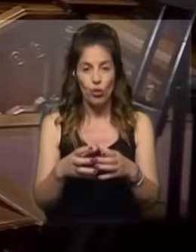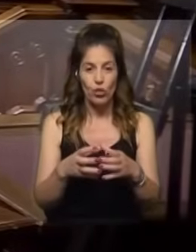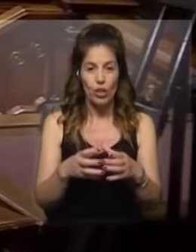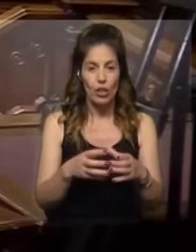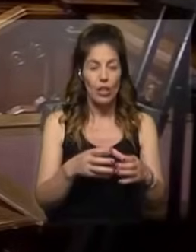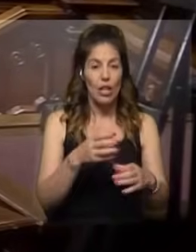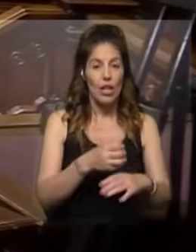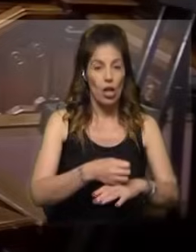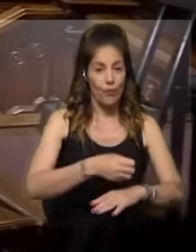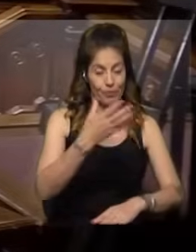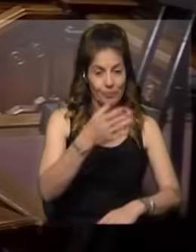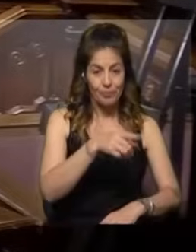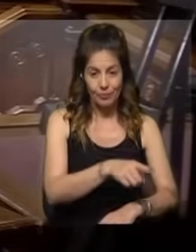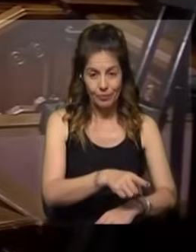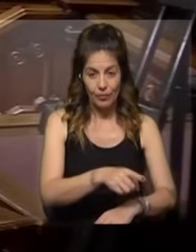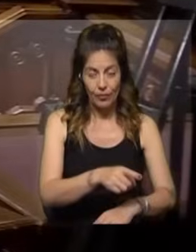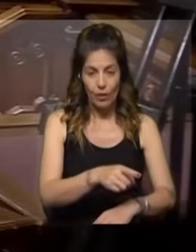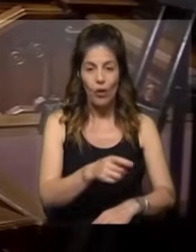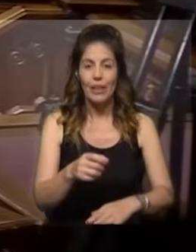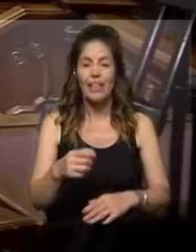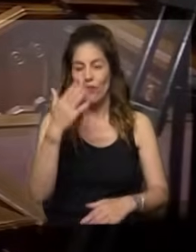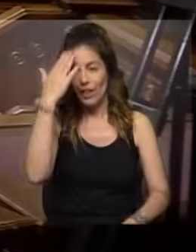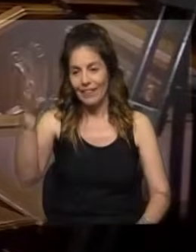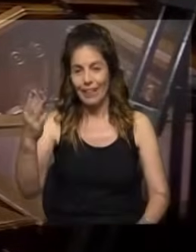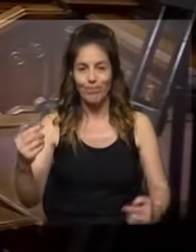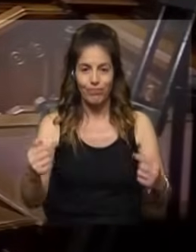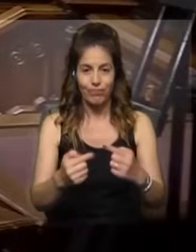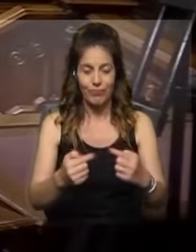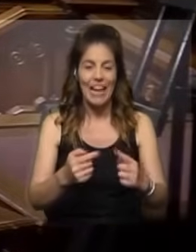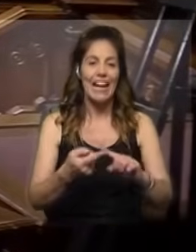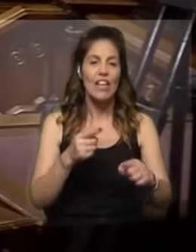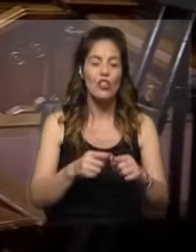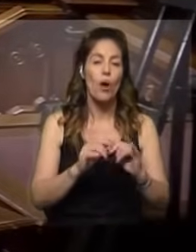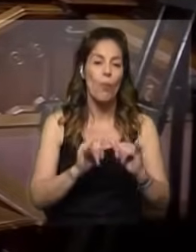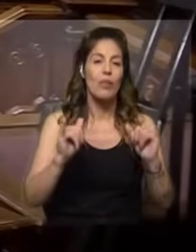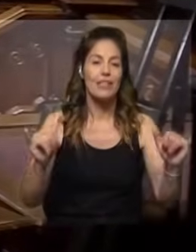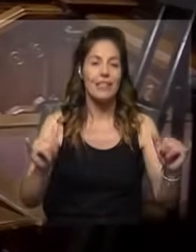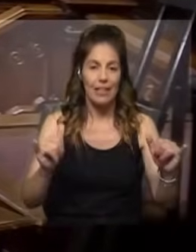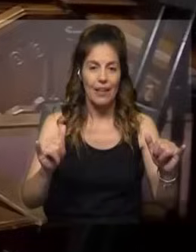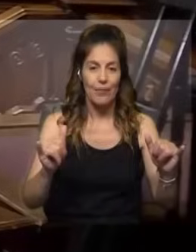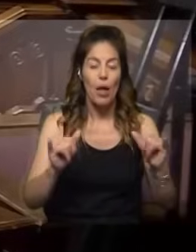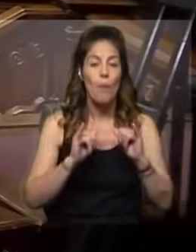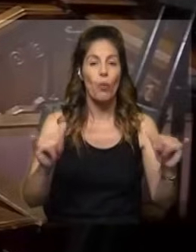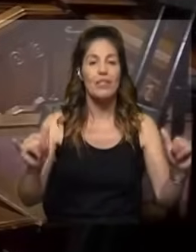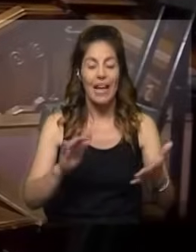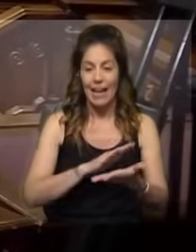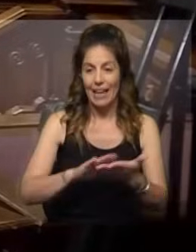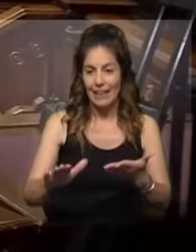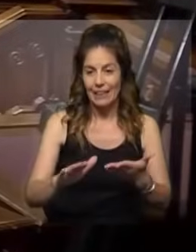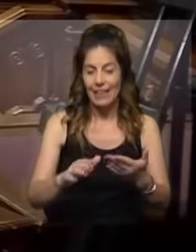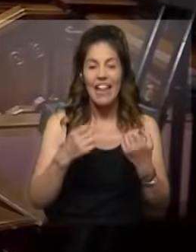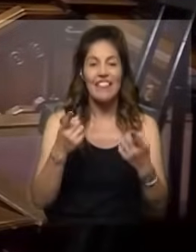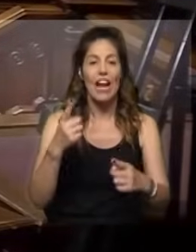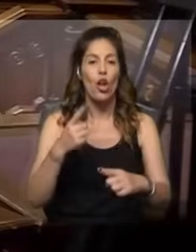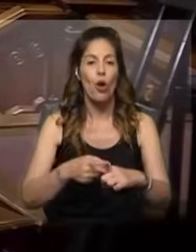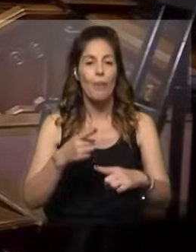la postura del partido Nacional tienen que ver con eh la publicidad eh en campaña por un lado eh la publicidad gratuita la distribución de los los minutos